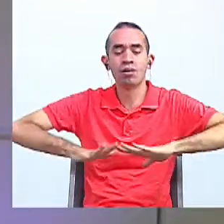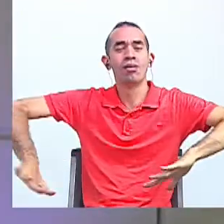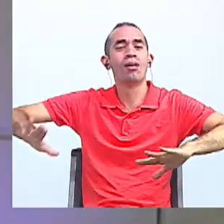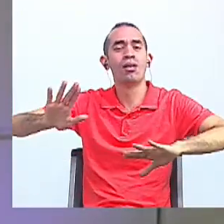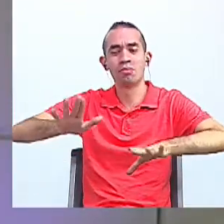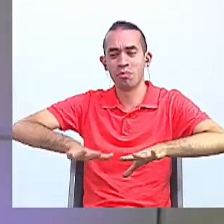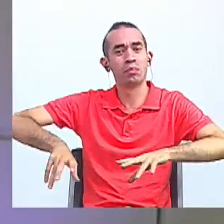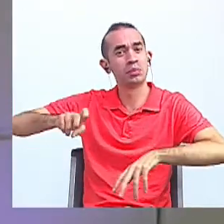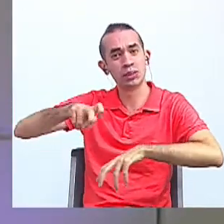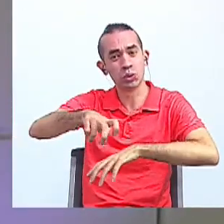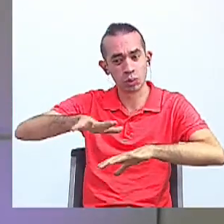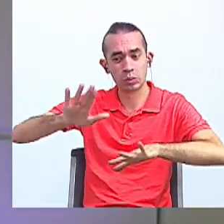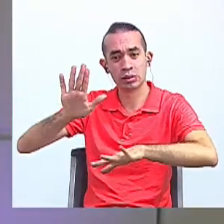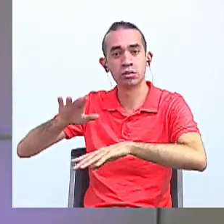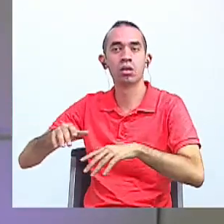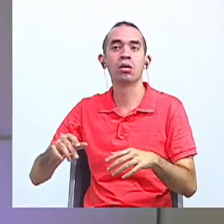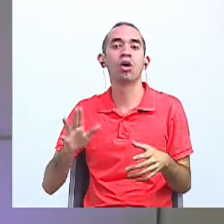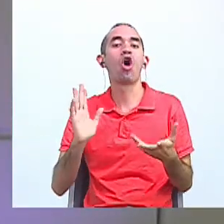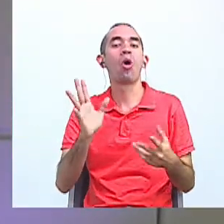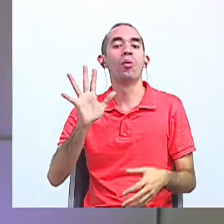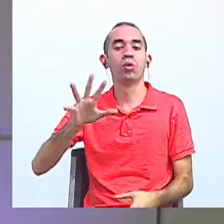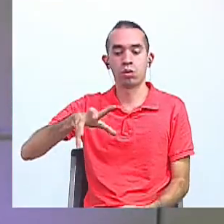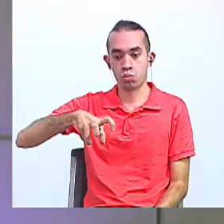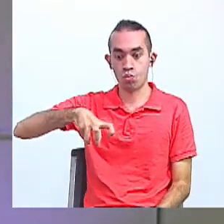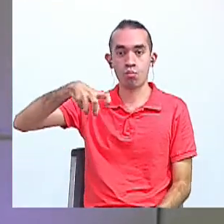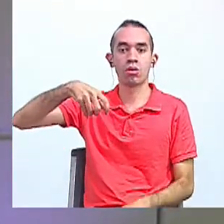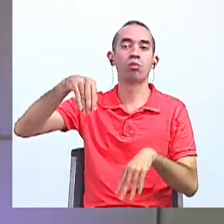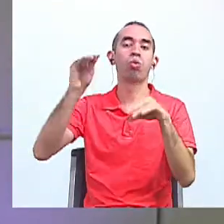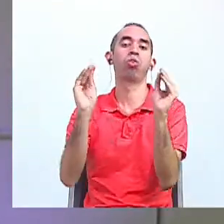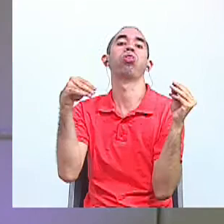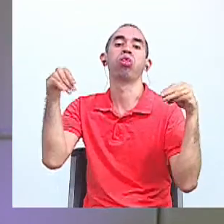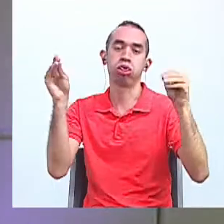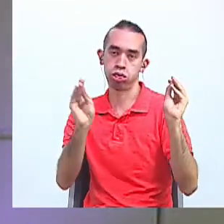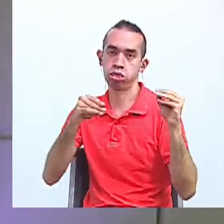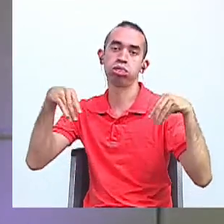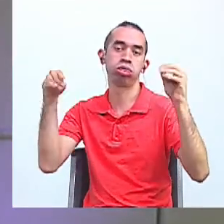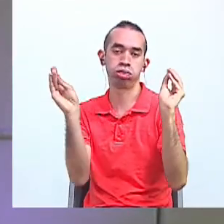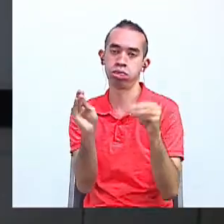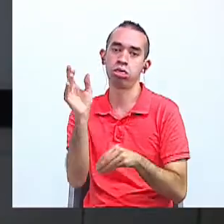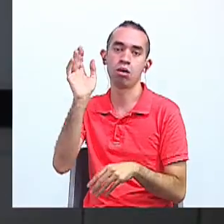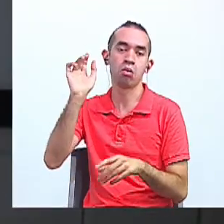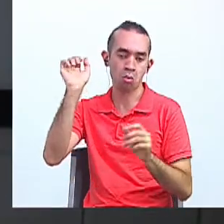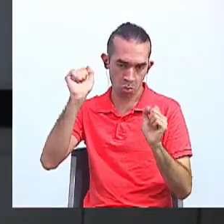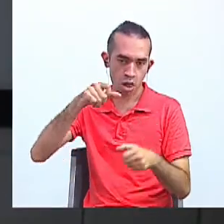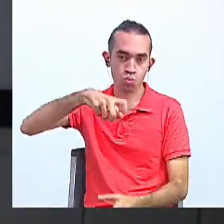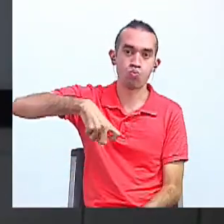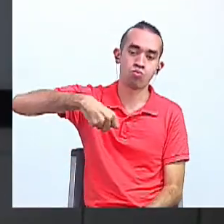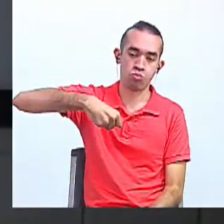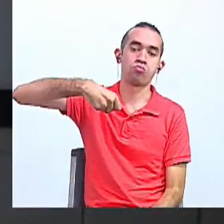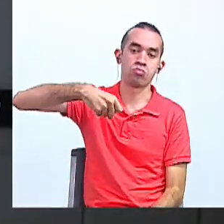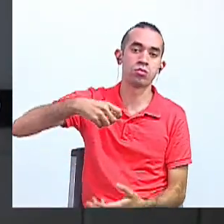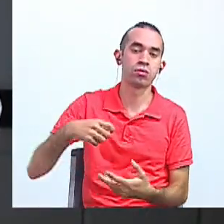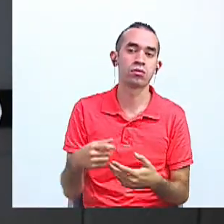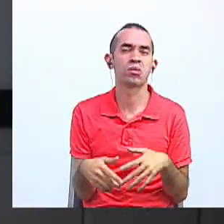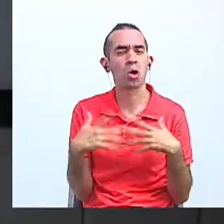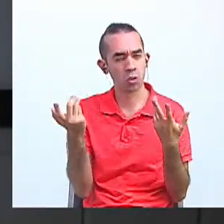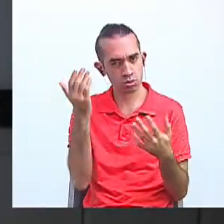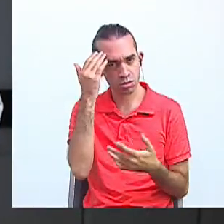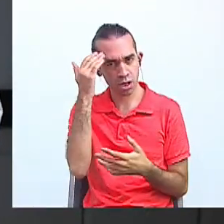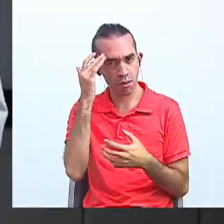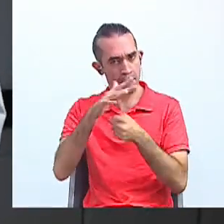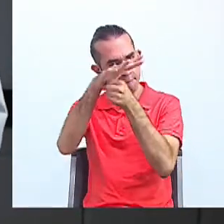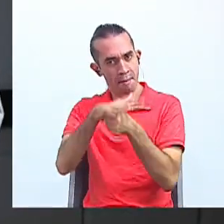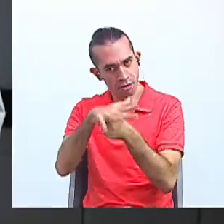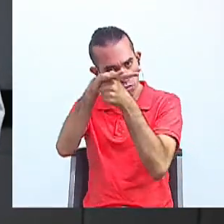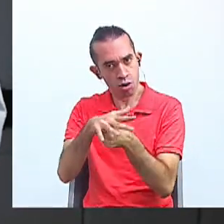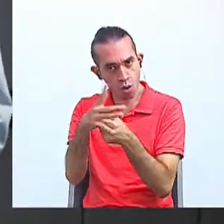esta lámina de hule. Como pueden ver, es una lámina que fácilmente se puede doblar. Recordemos que la presión atmosférica es la